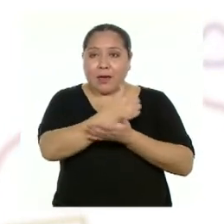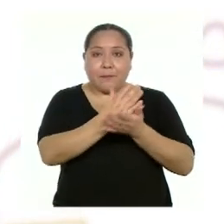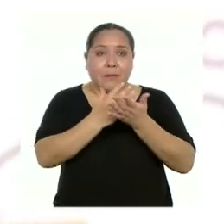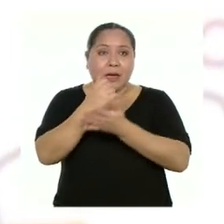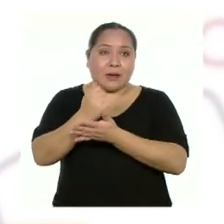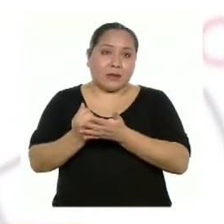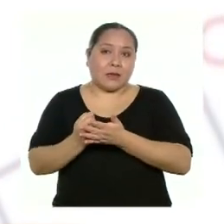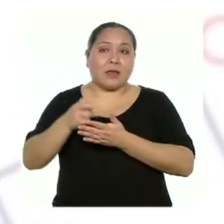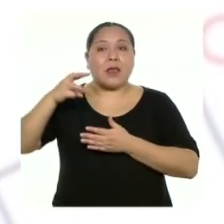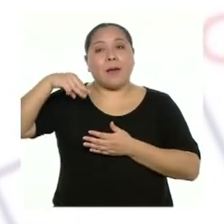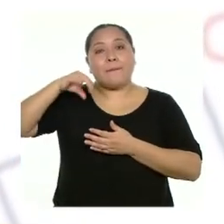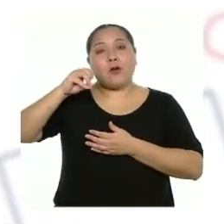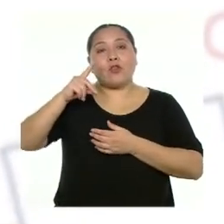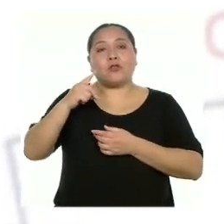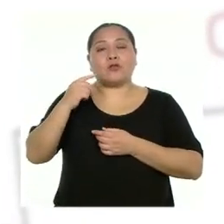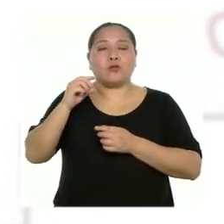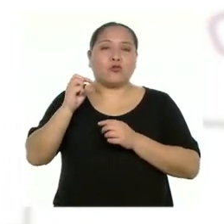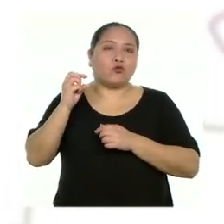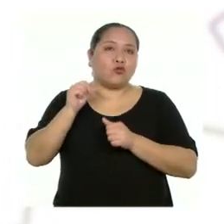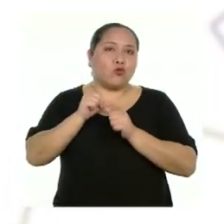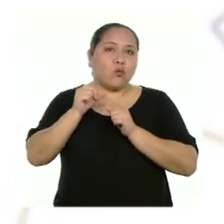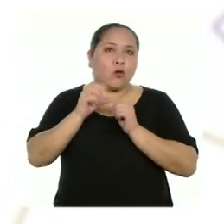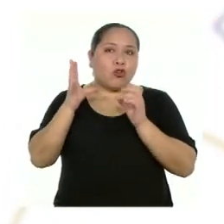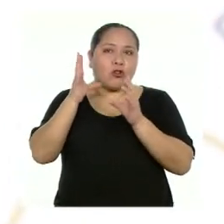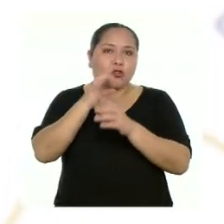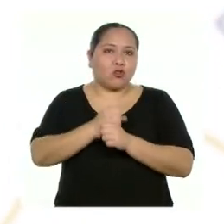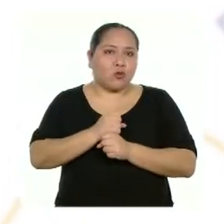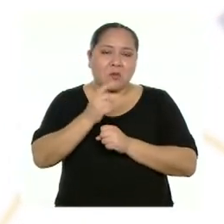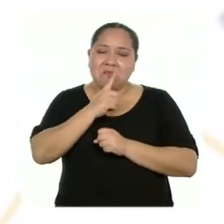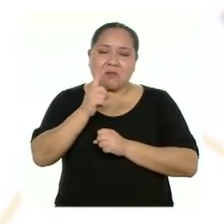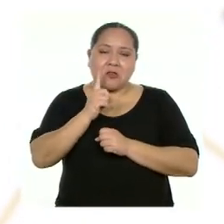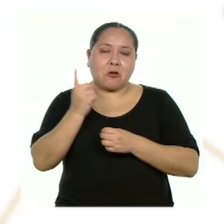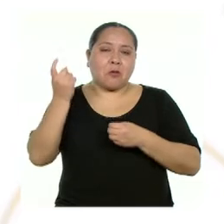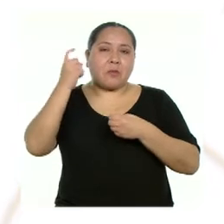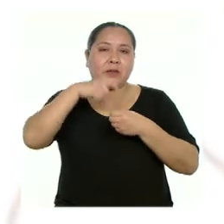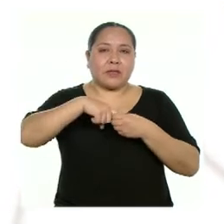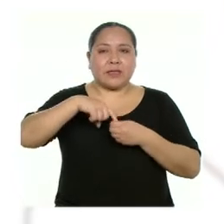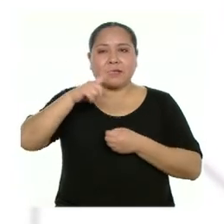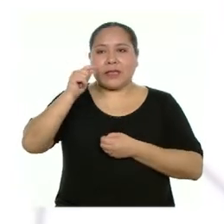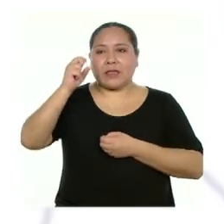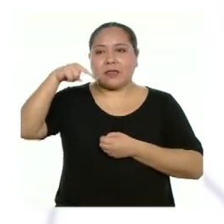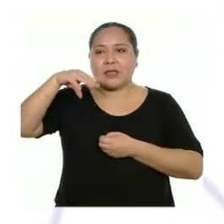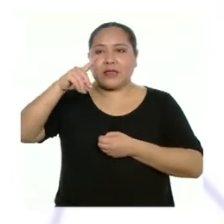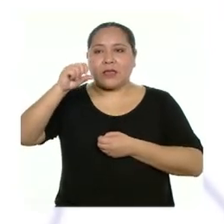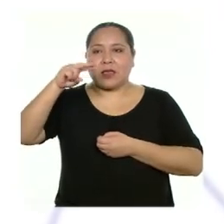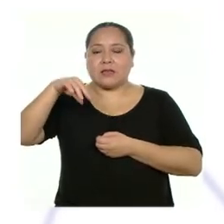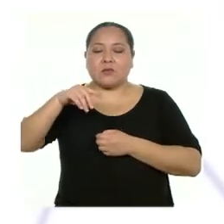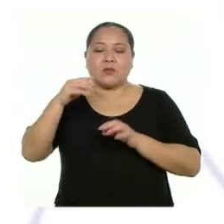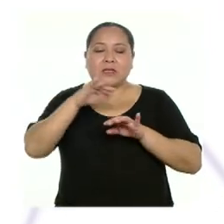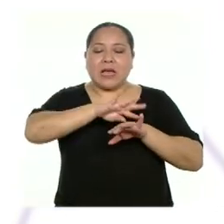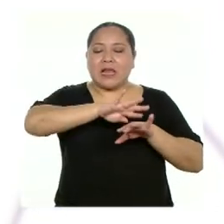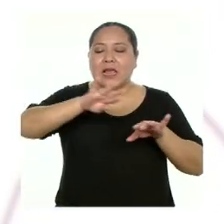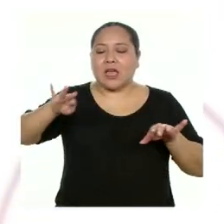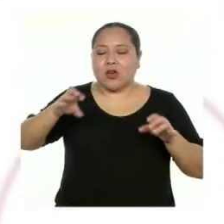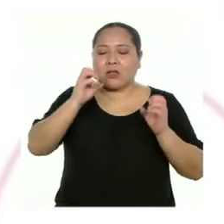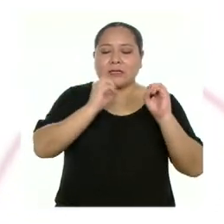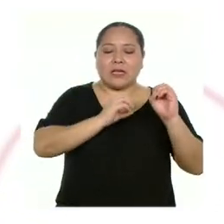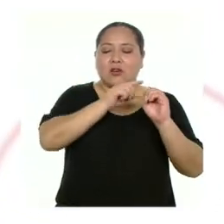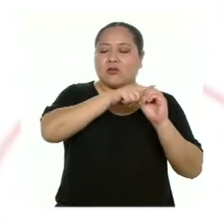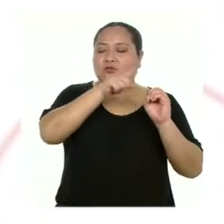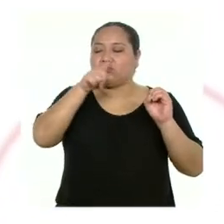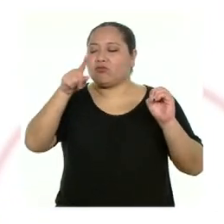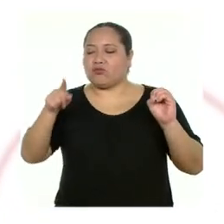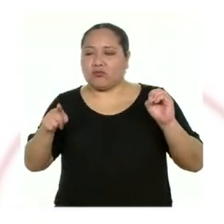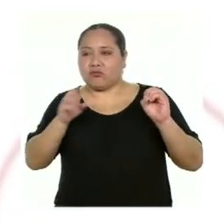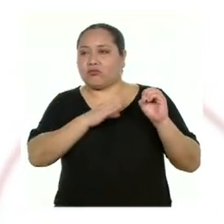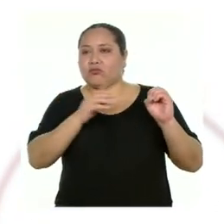de resumen, pero que no es de tendencia central, porque puede estar en una posición distante del centro, como ocurre con la media,